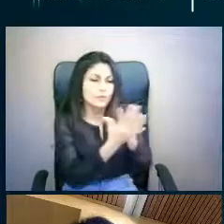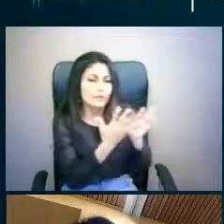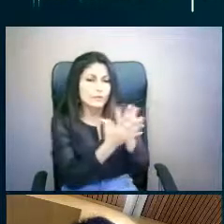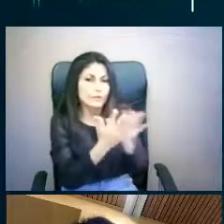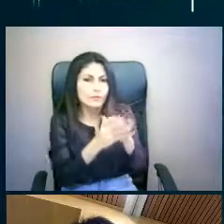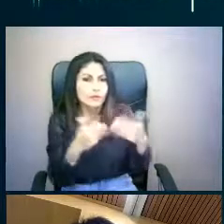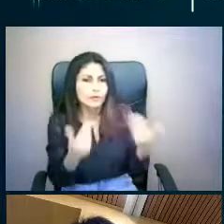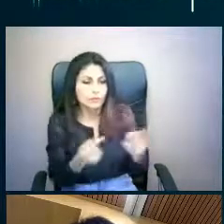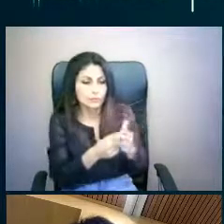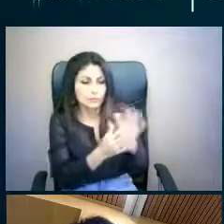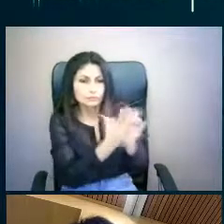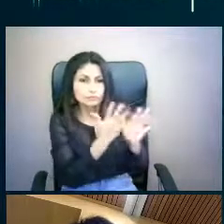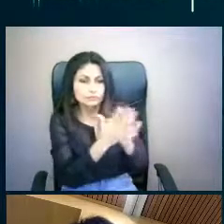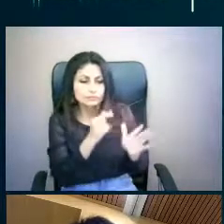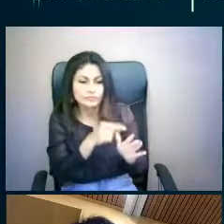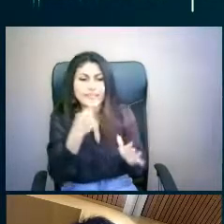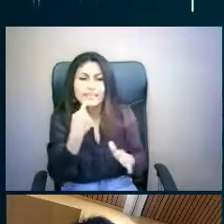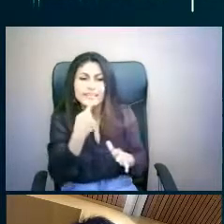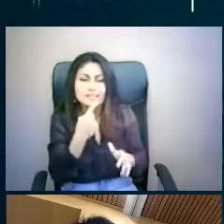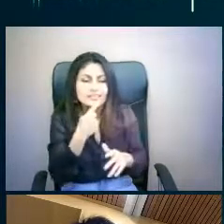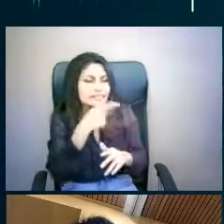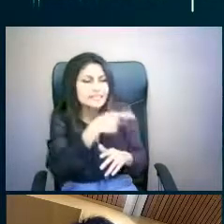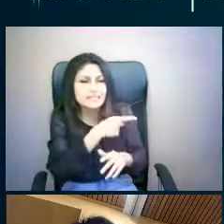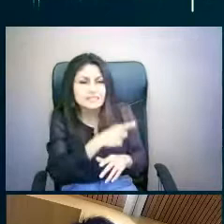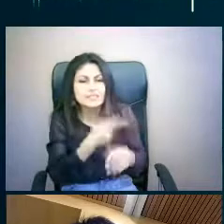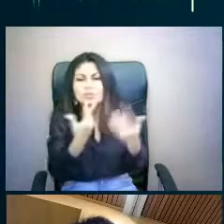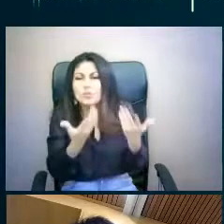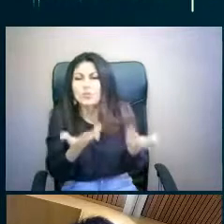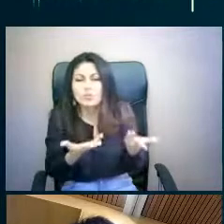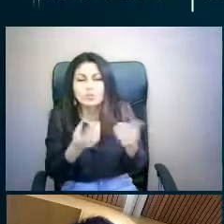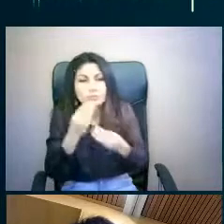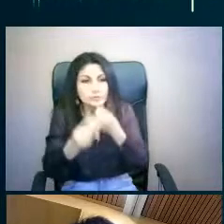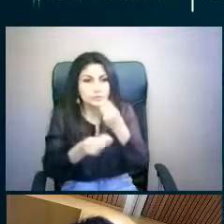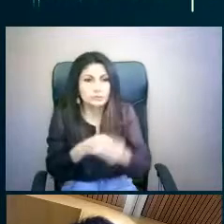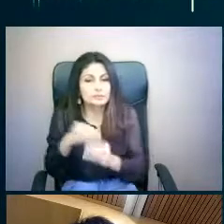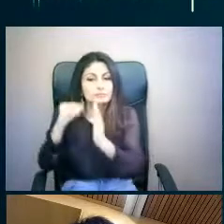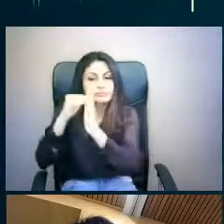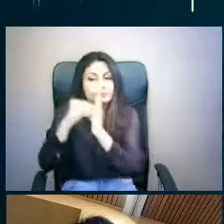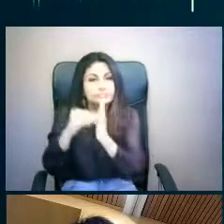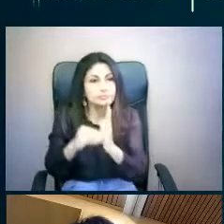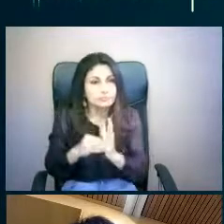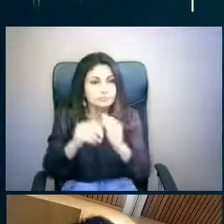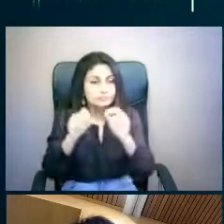datos que hemos extraído. En otras palabras, me gustaría llamarlo como